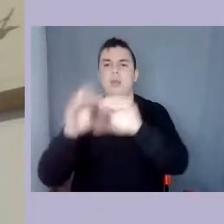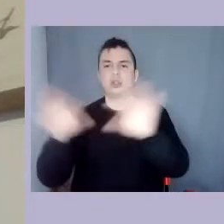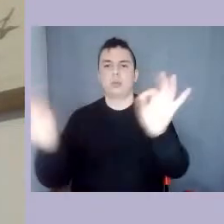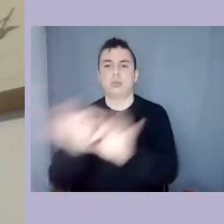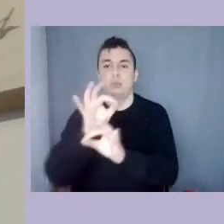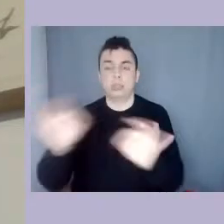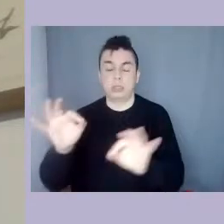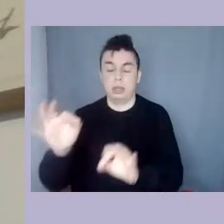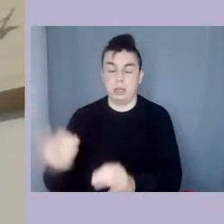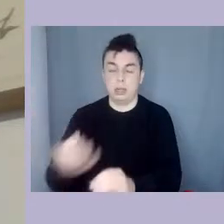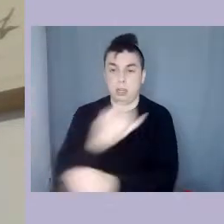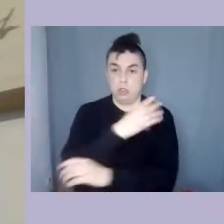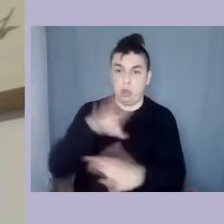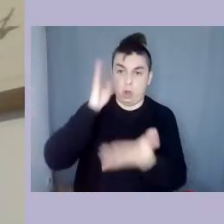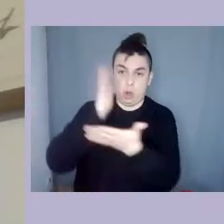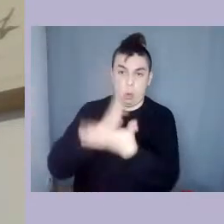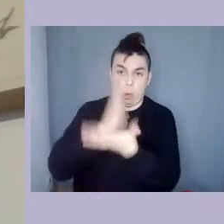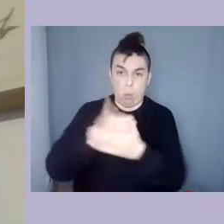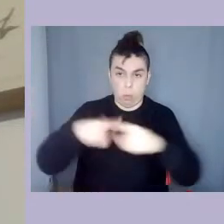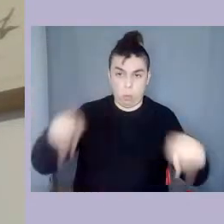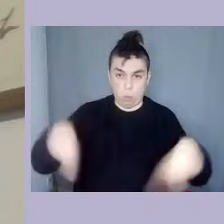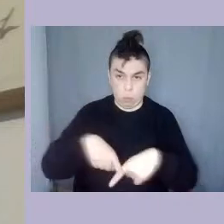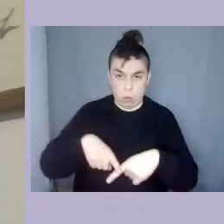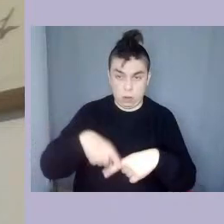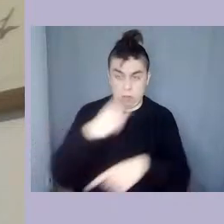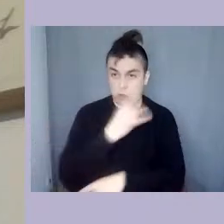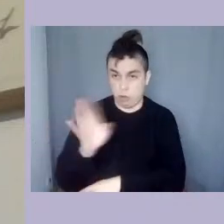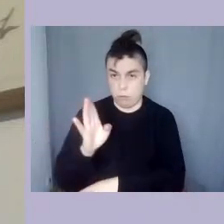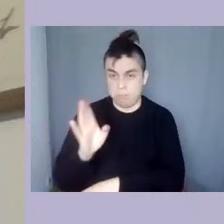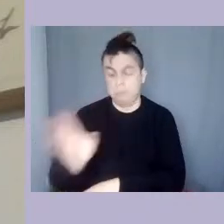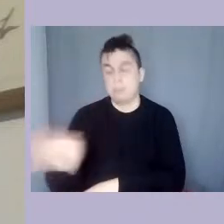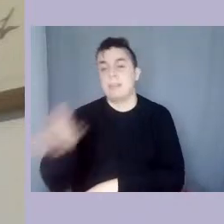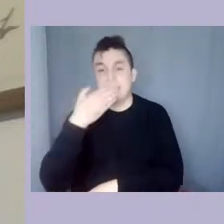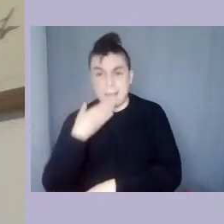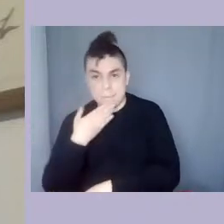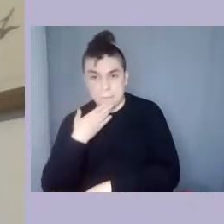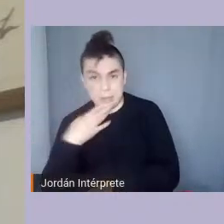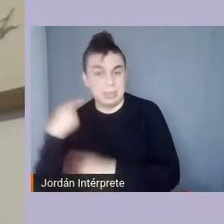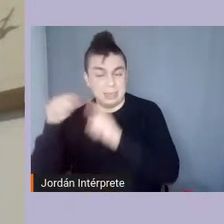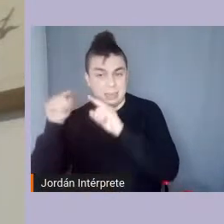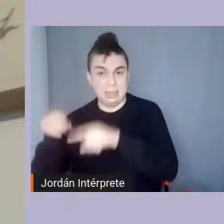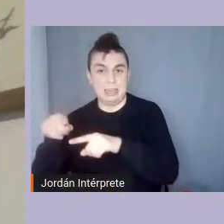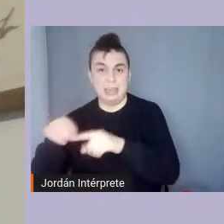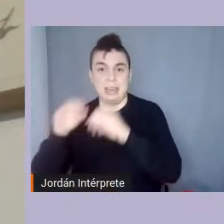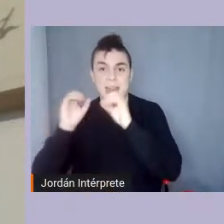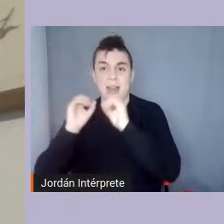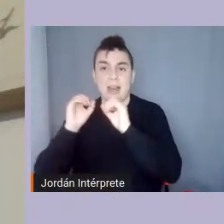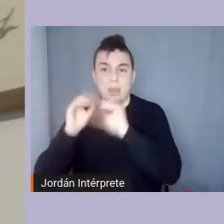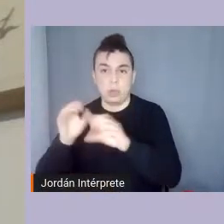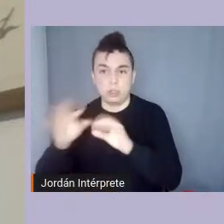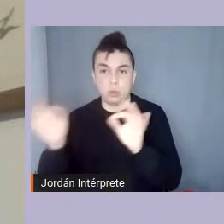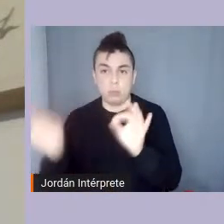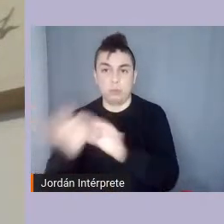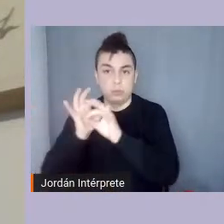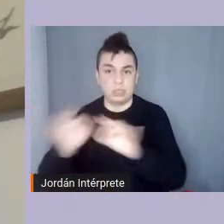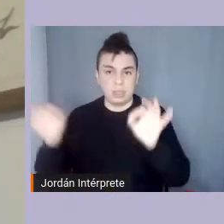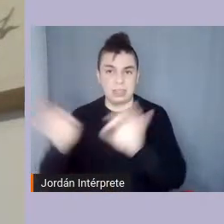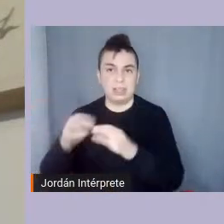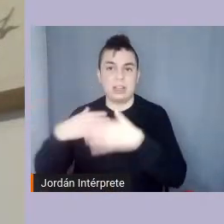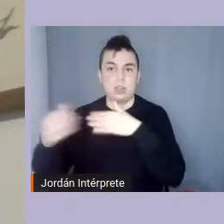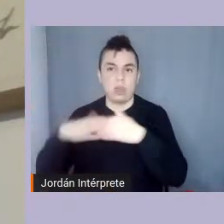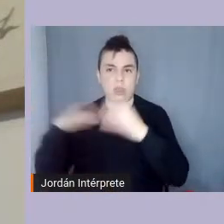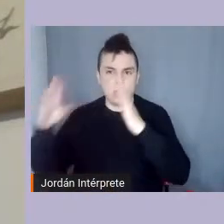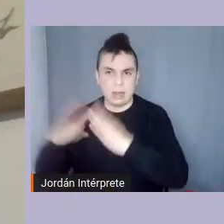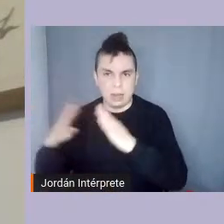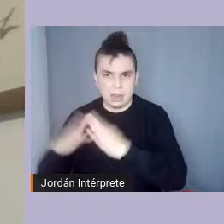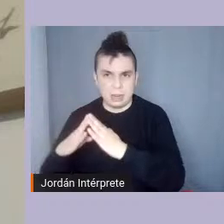las aulas, sino también hay que visibilizar la educación musical informal en las casas.